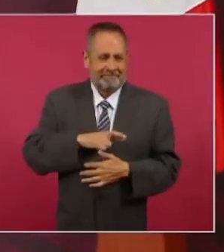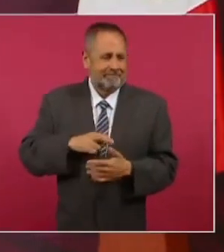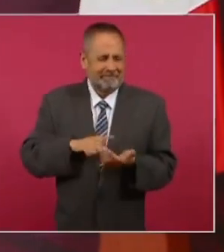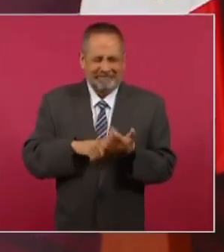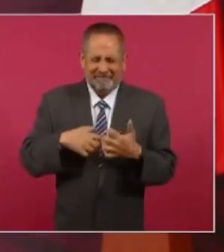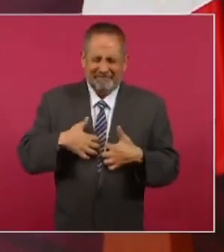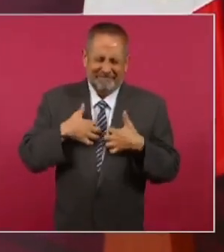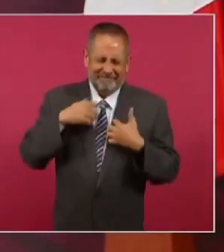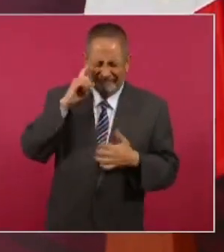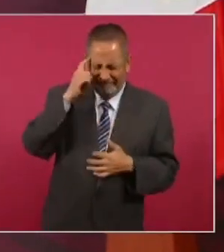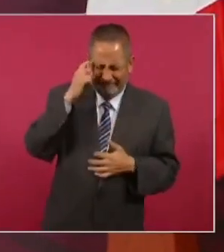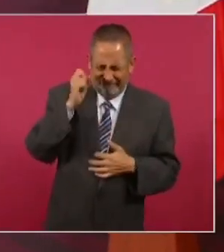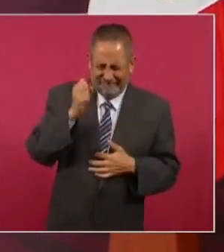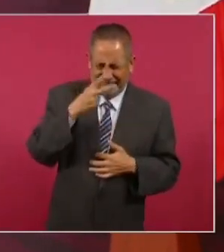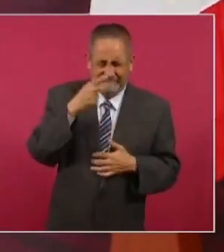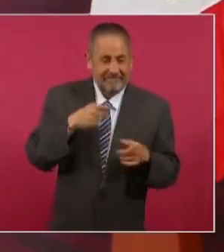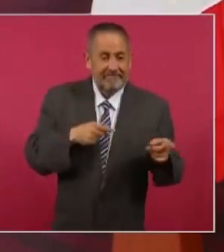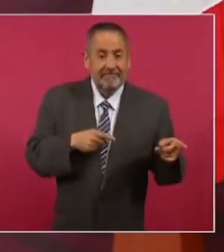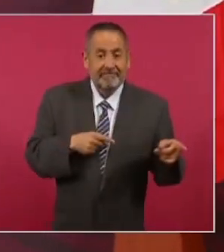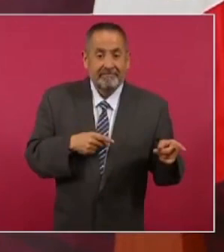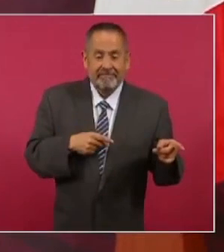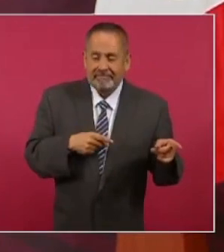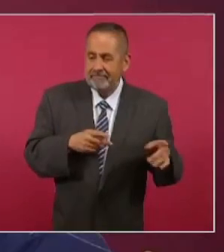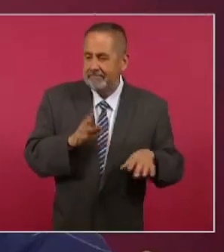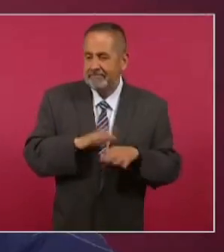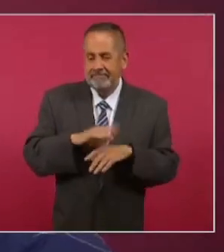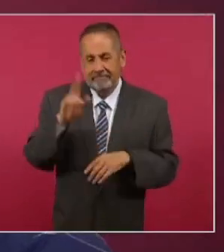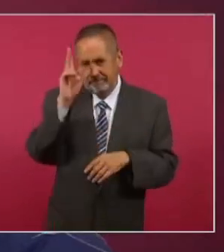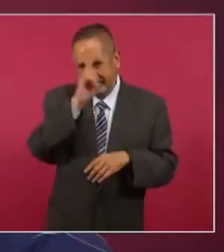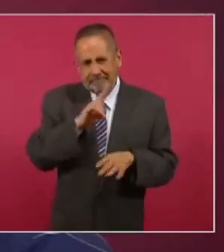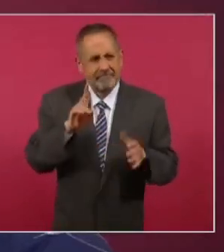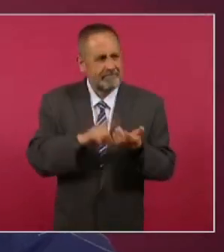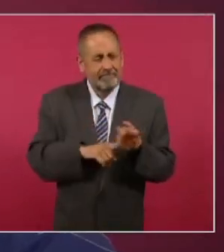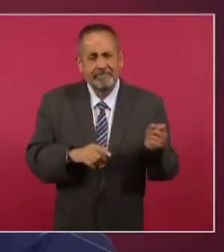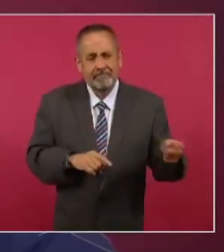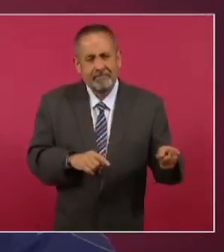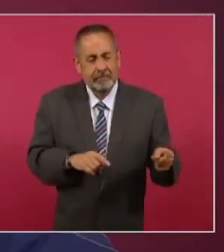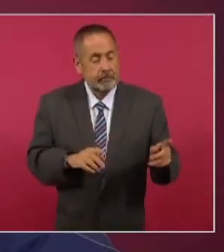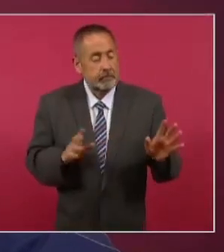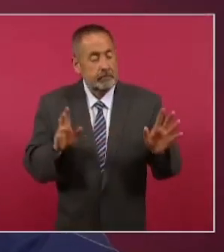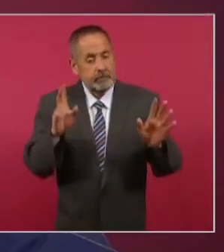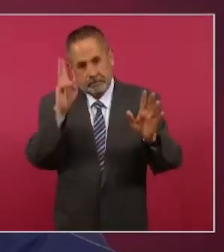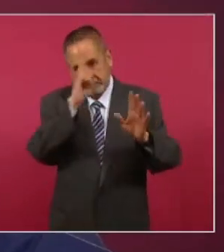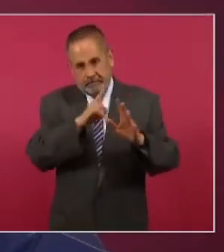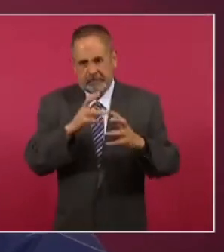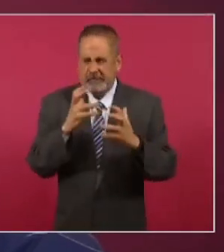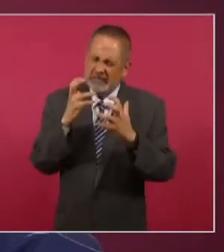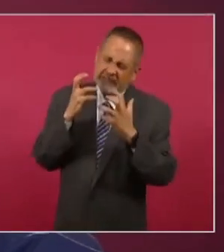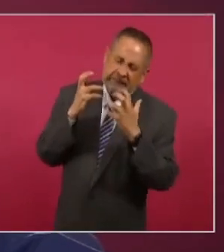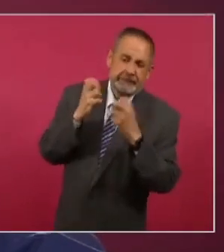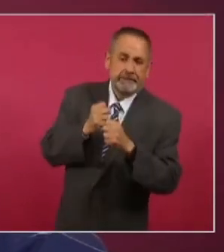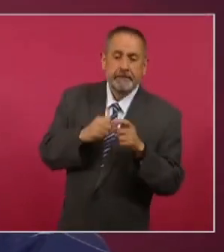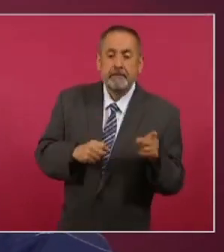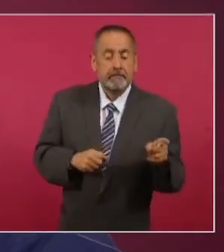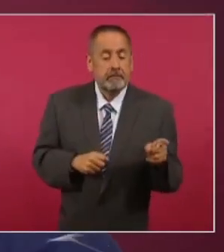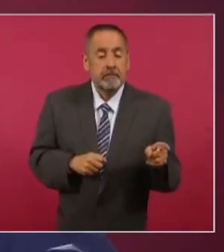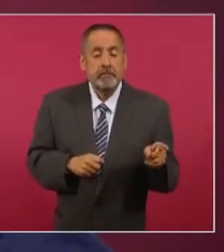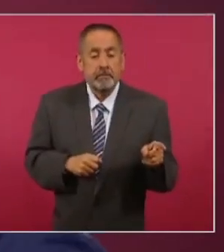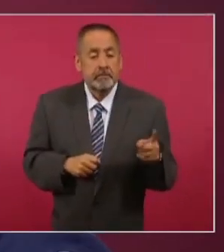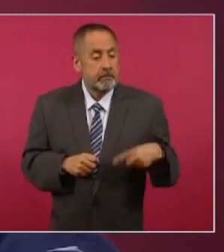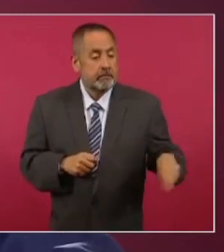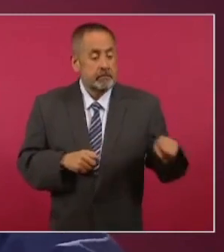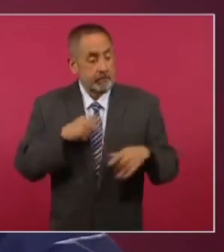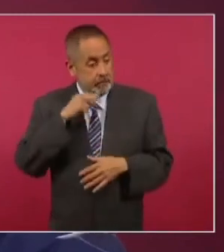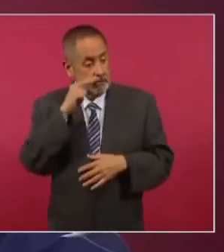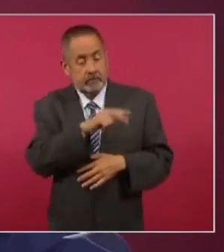enojados pero como nunca ofuscados veo